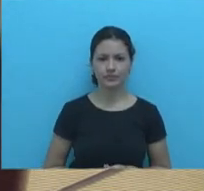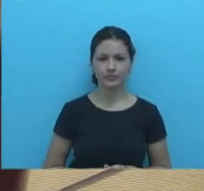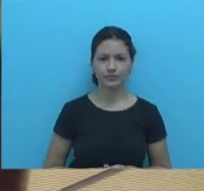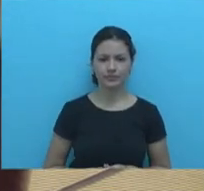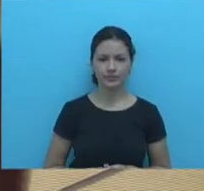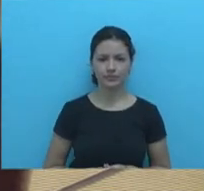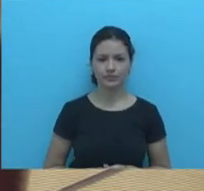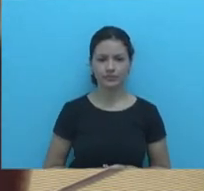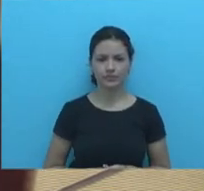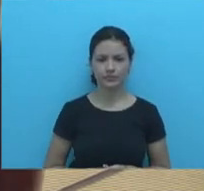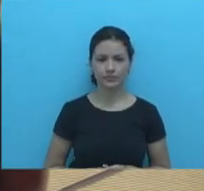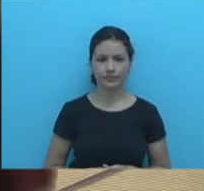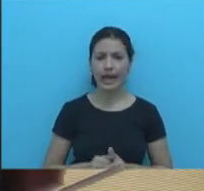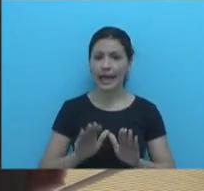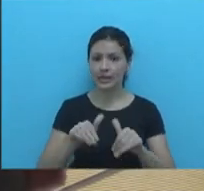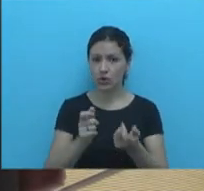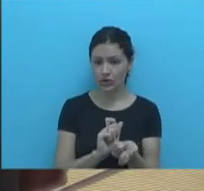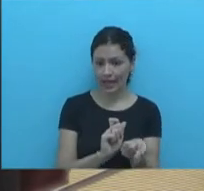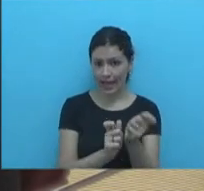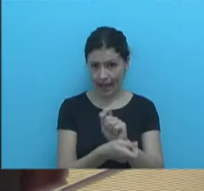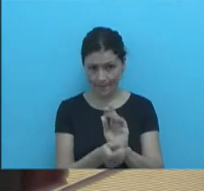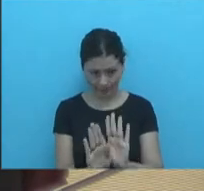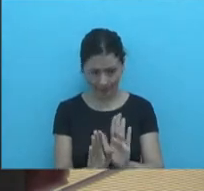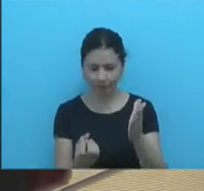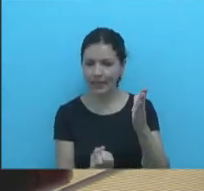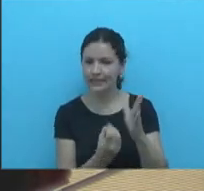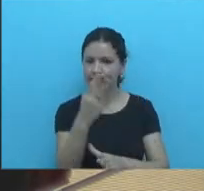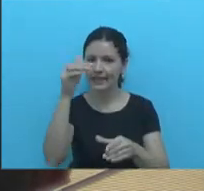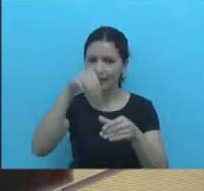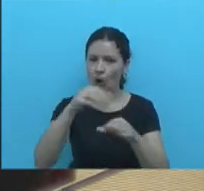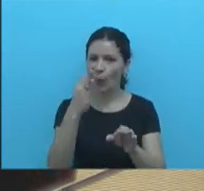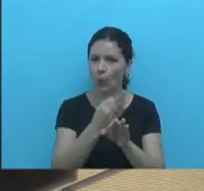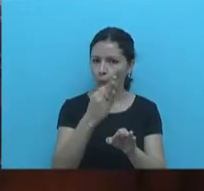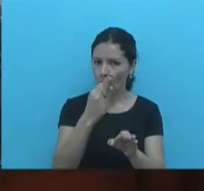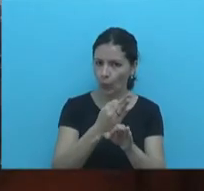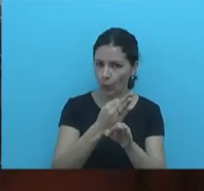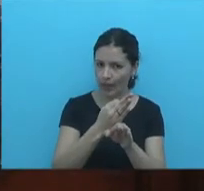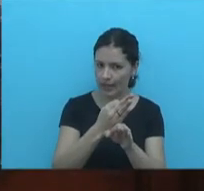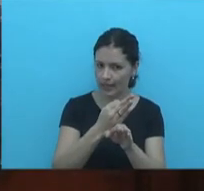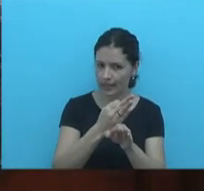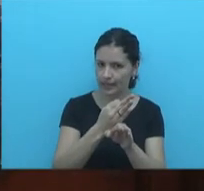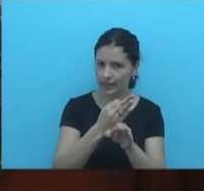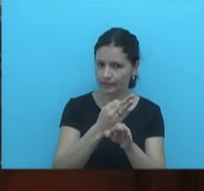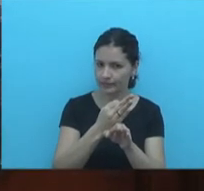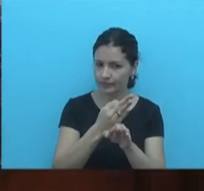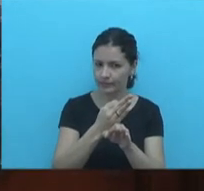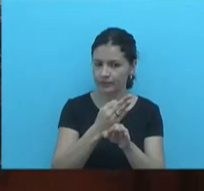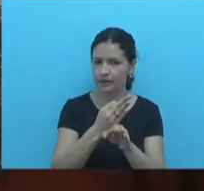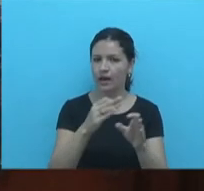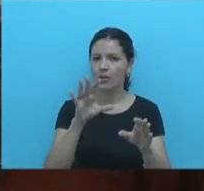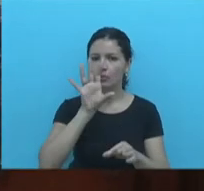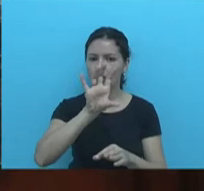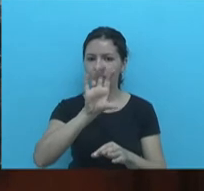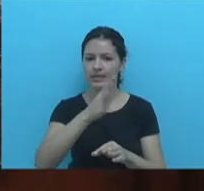ayúdame. Sí. Va a quedar redactado. Créase dentro de los establecimientos escolares de la provincia, dentro de los establecimientos escolares de la provincia de Santa